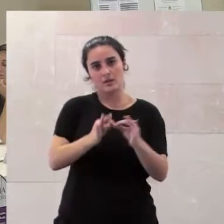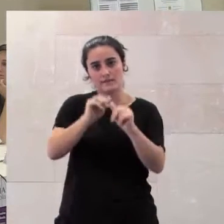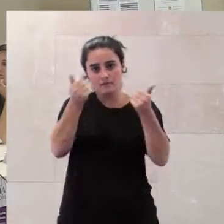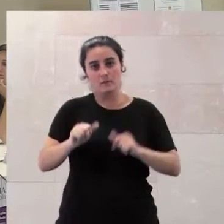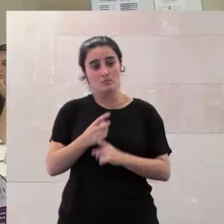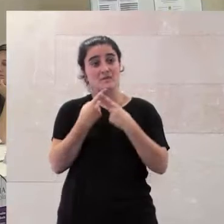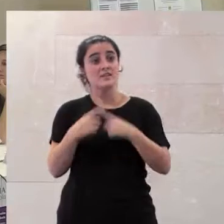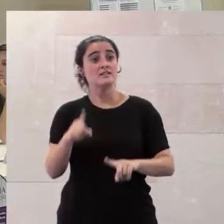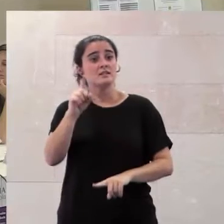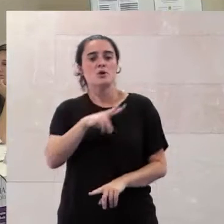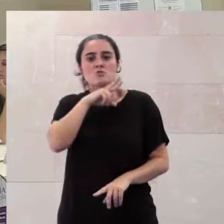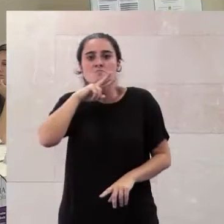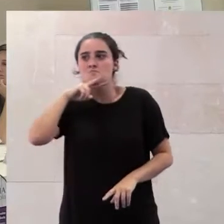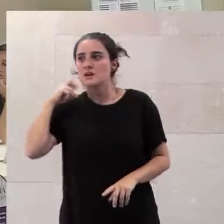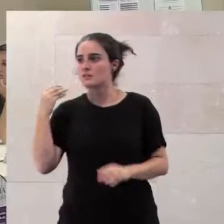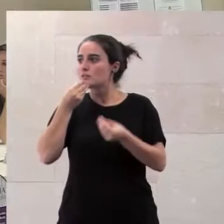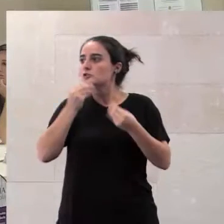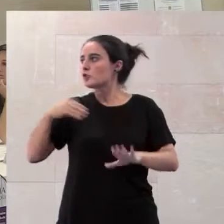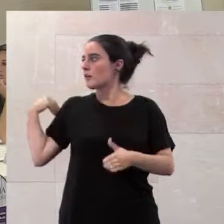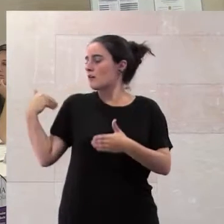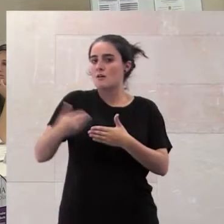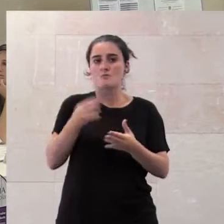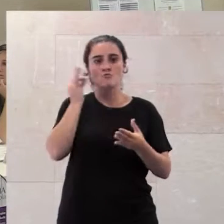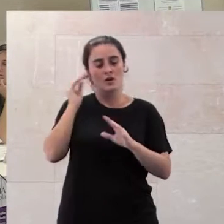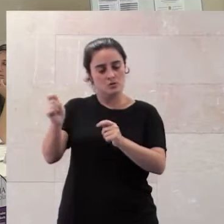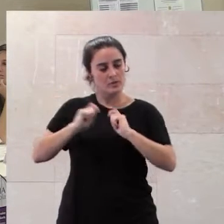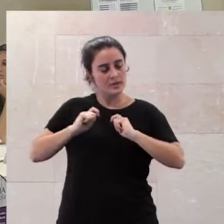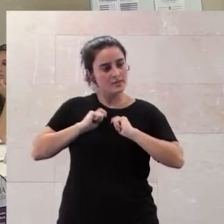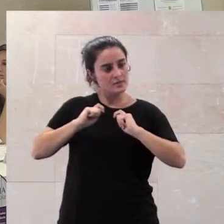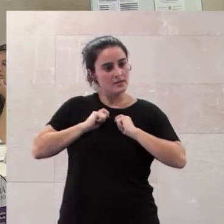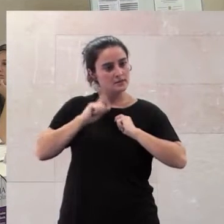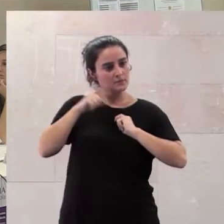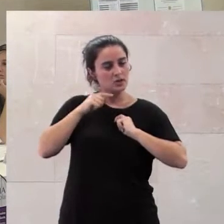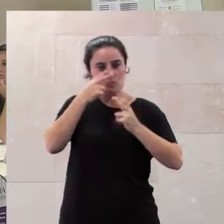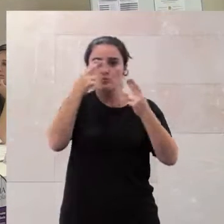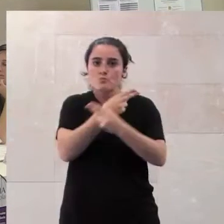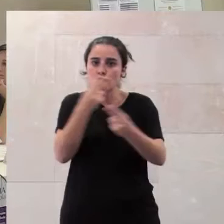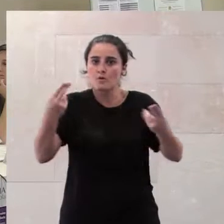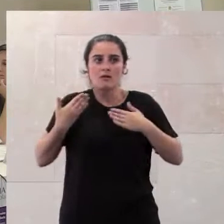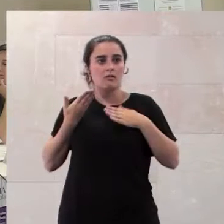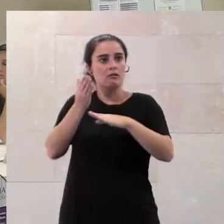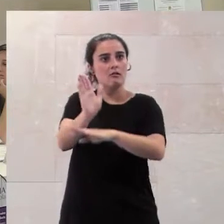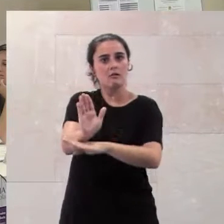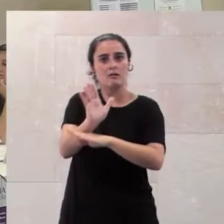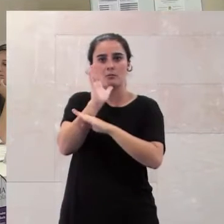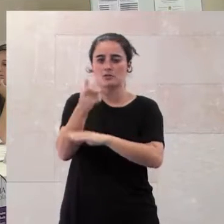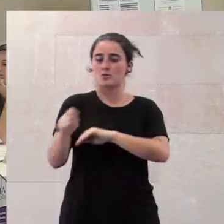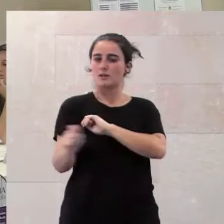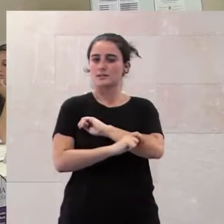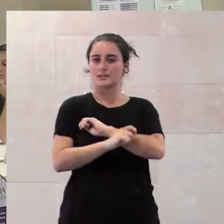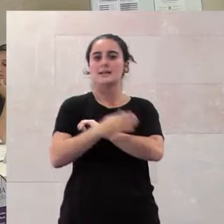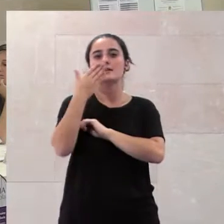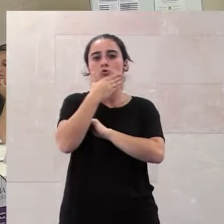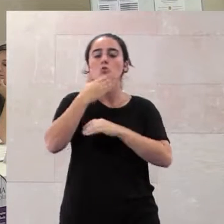valor todo lo que históricamente las mujeres hemos aportado, llevarlo también a la agenda pública, que yo creo que es una de las claves también de las